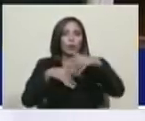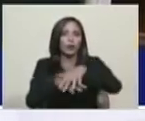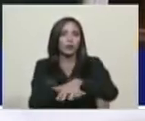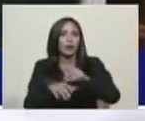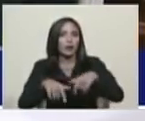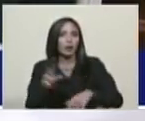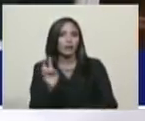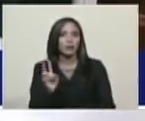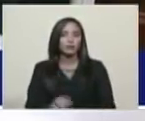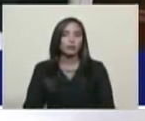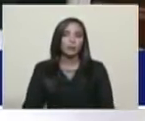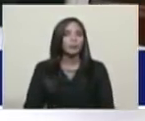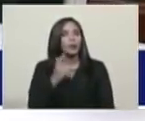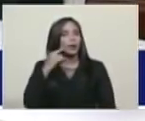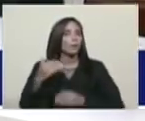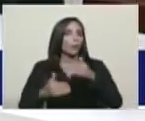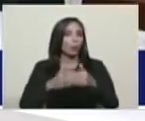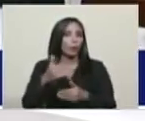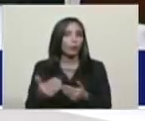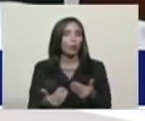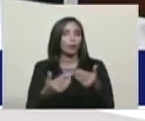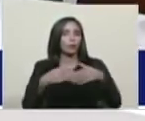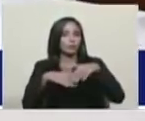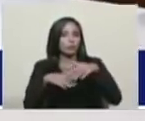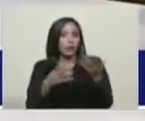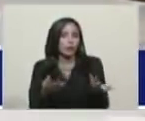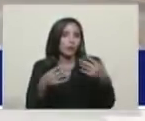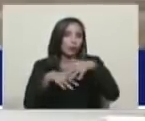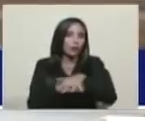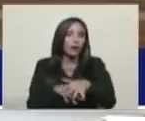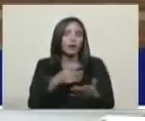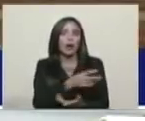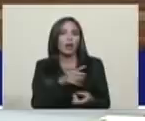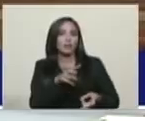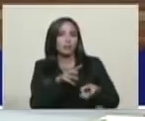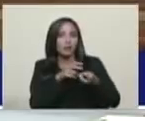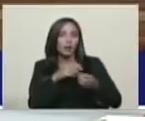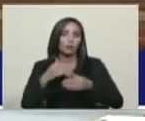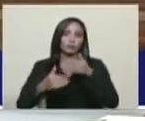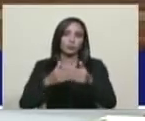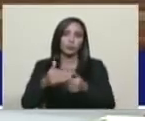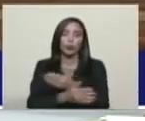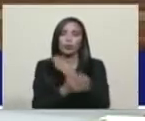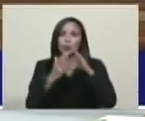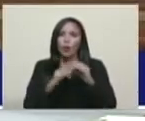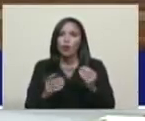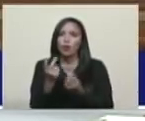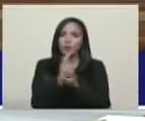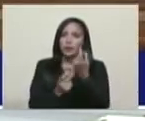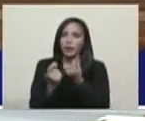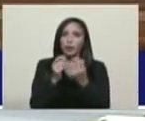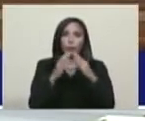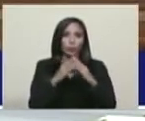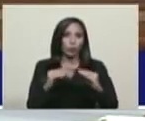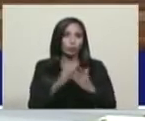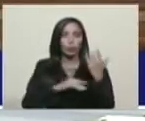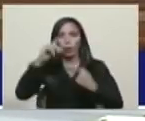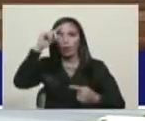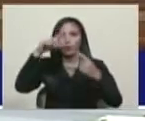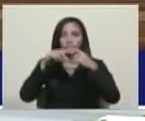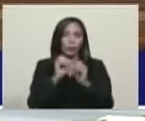Venezuela y avanzar con ingresos, que ustedes saben, todos esos ingresos tienen un solo